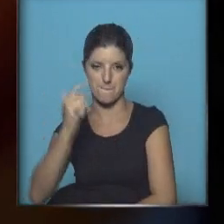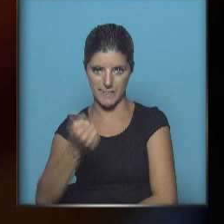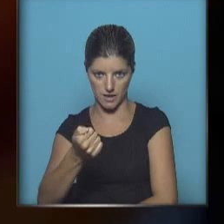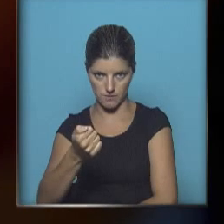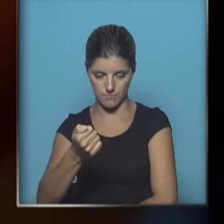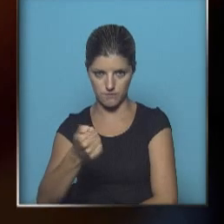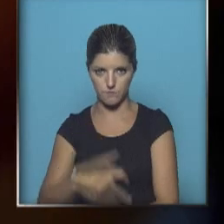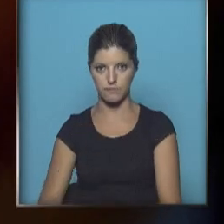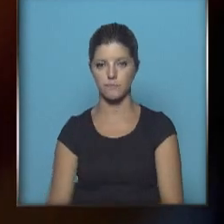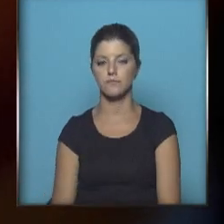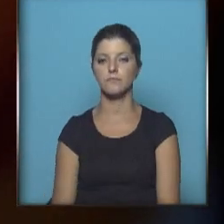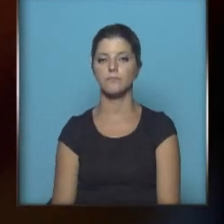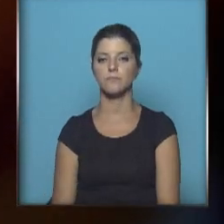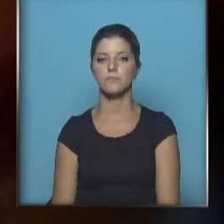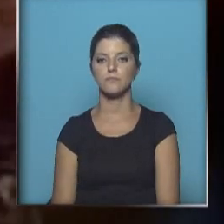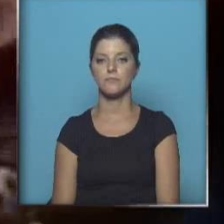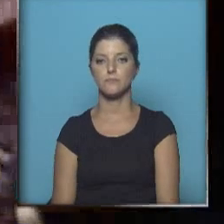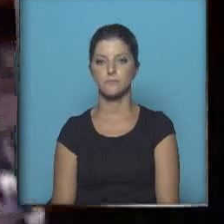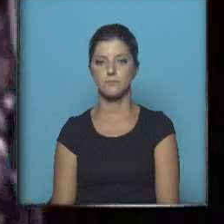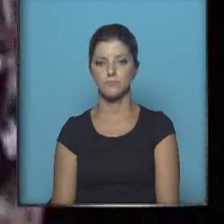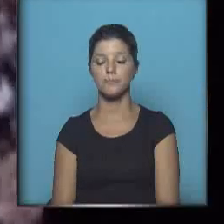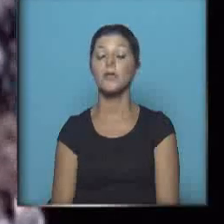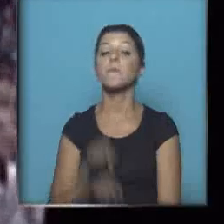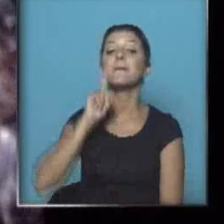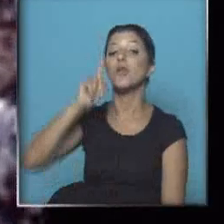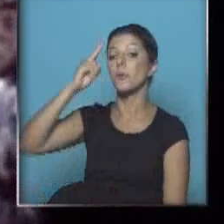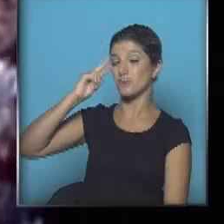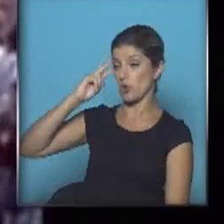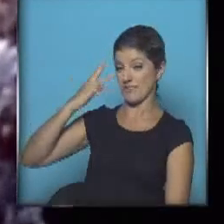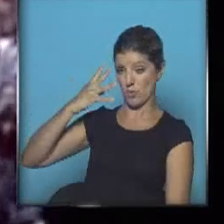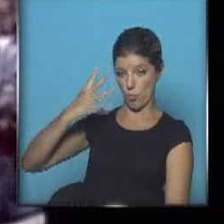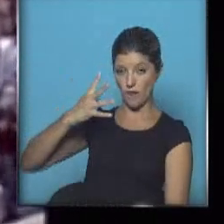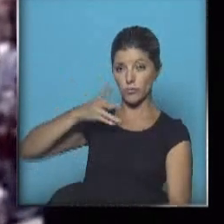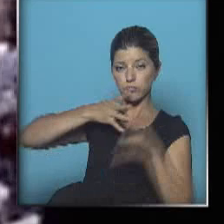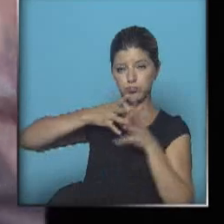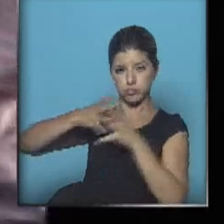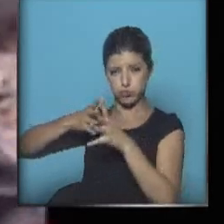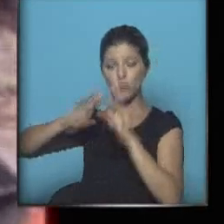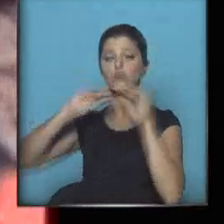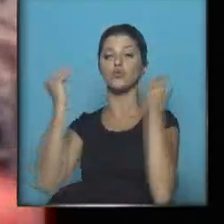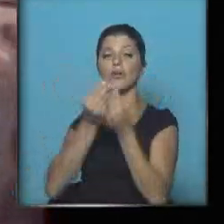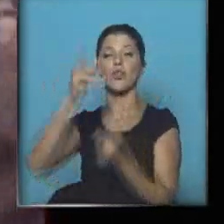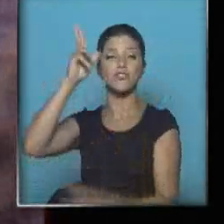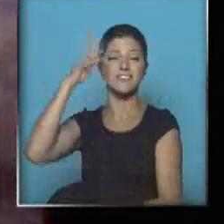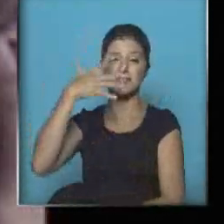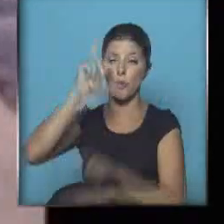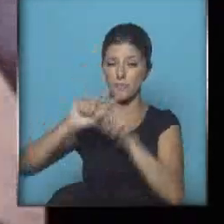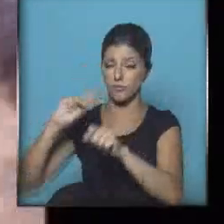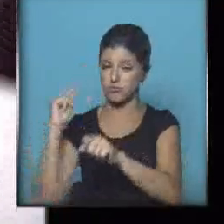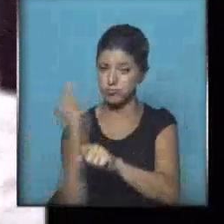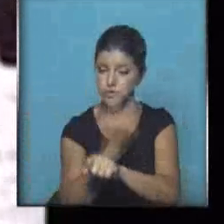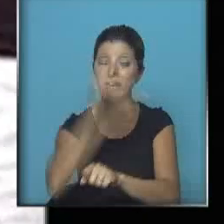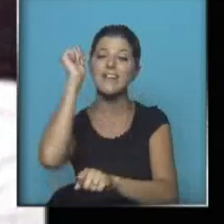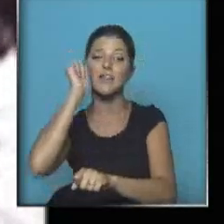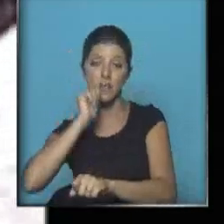Asociación Mutual Israelita Argentina, que en 1994 causó la muerte de 85 personas y